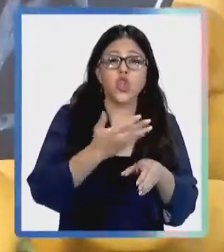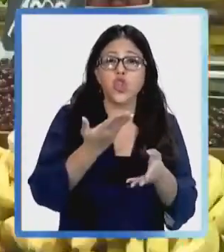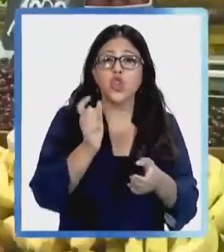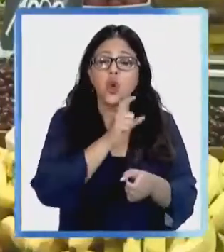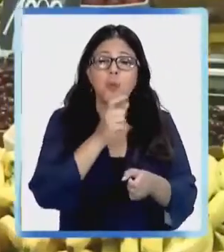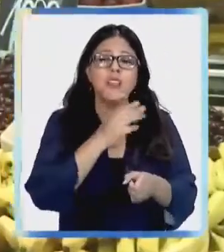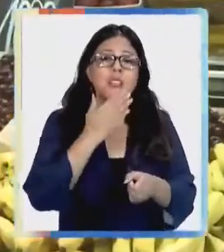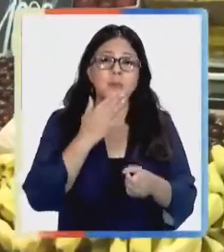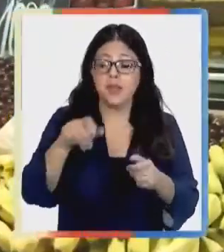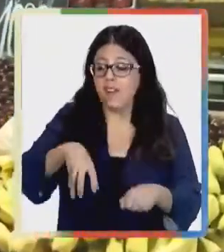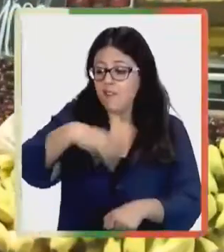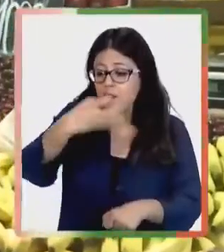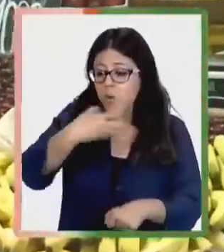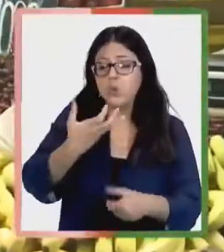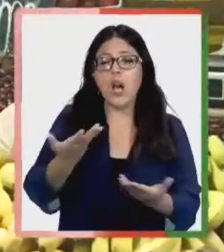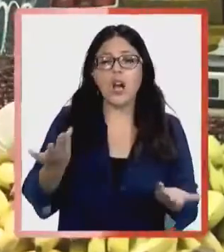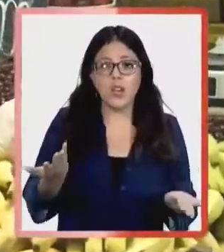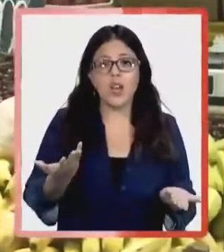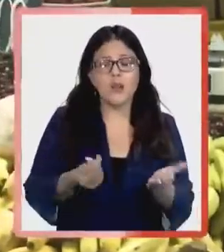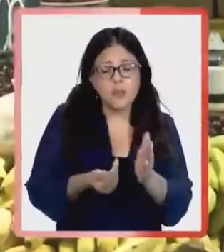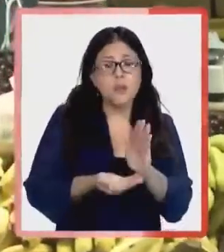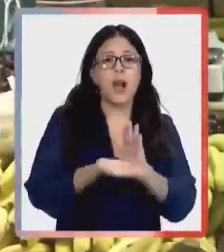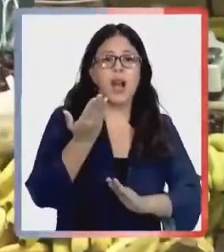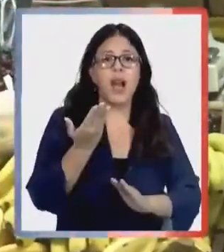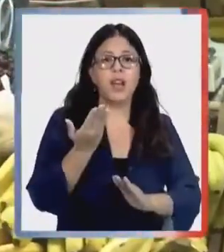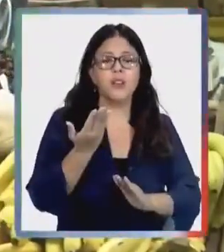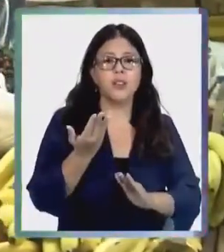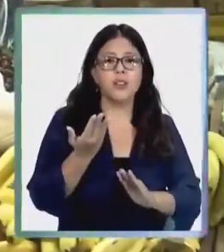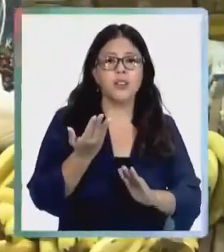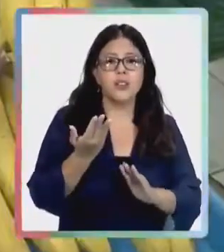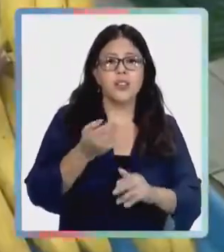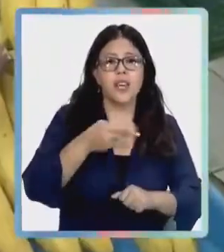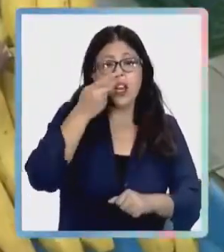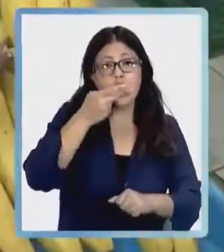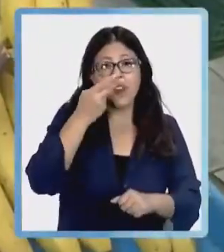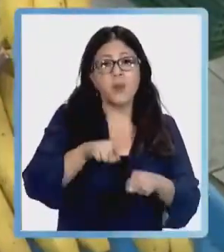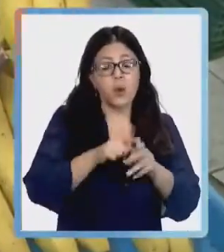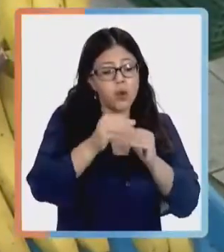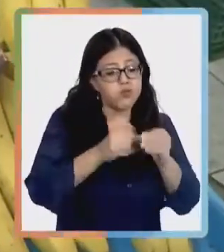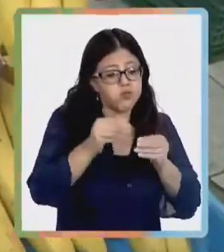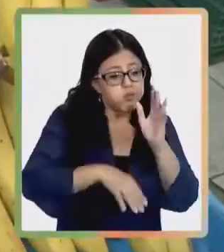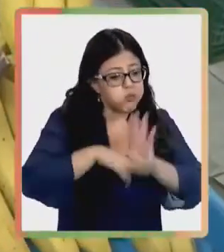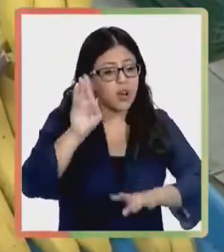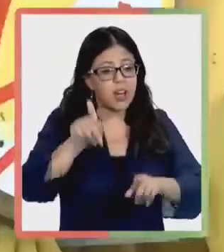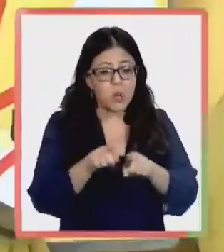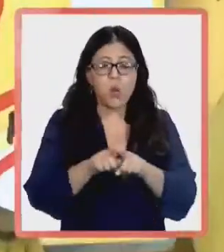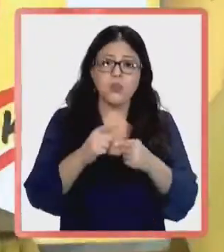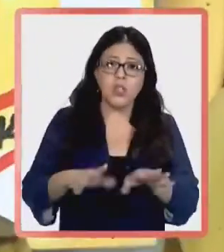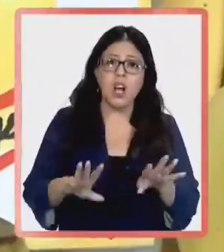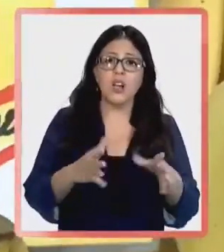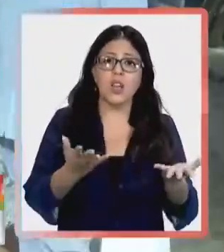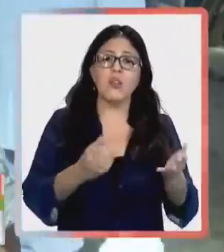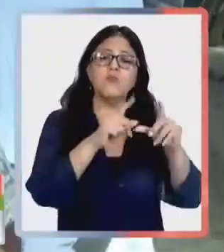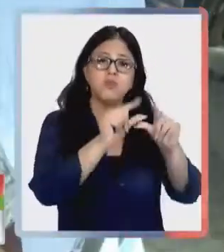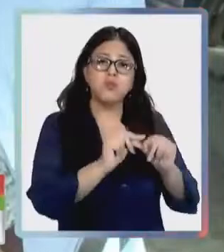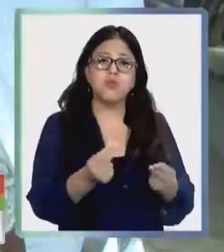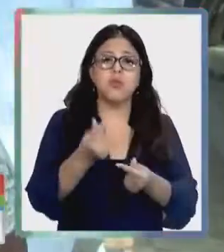de temporada está un poquito más cara, entre más producción obviamente te baja también el precio, pero yo